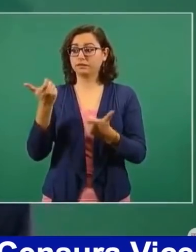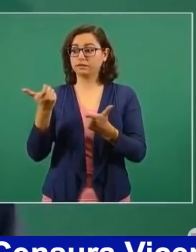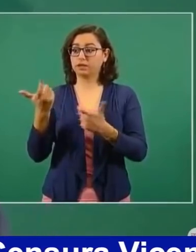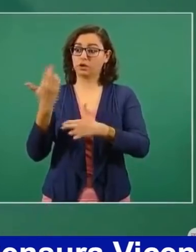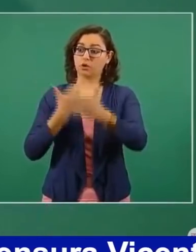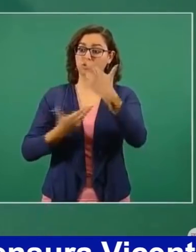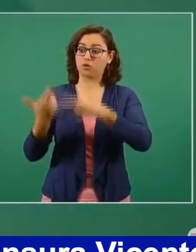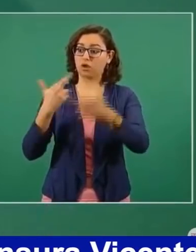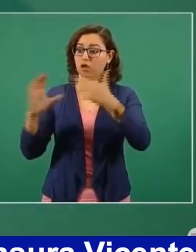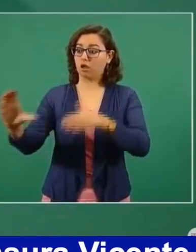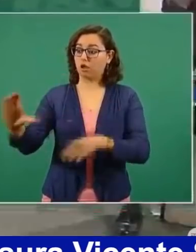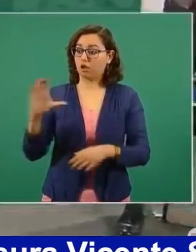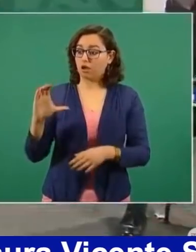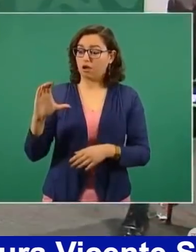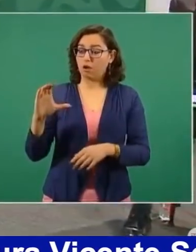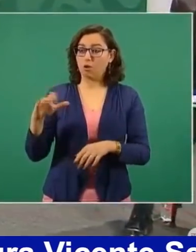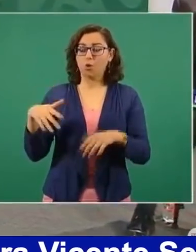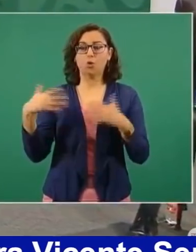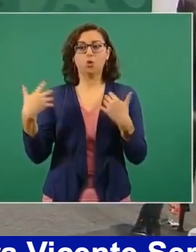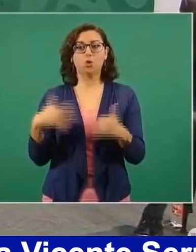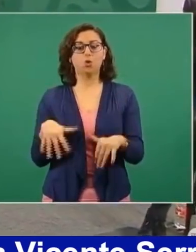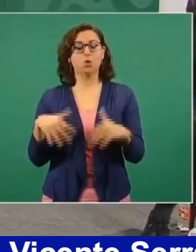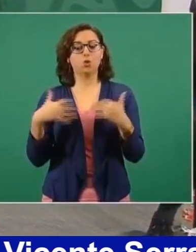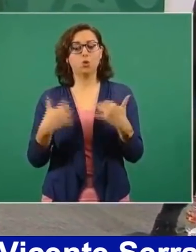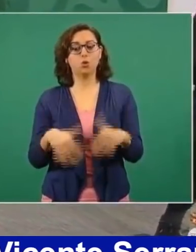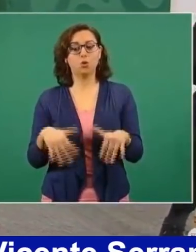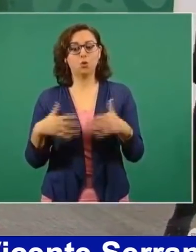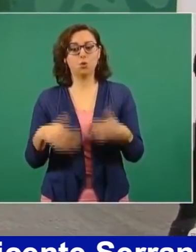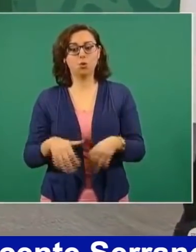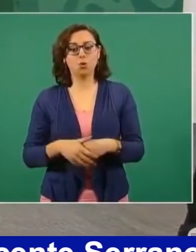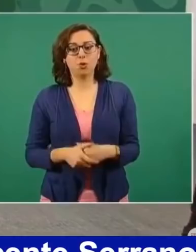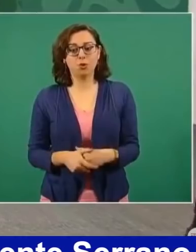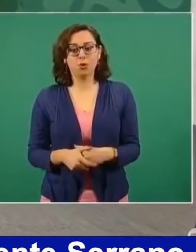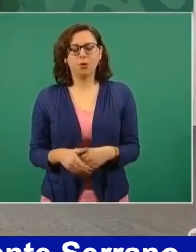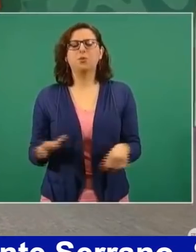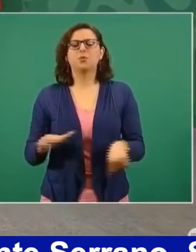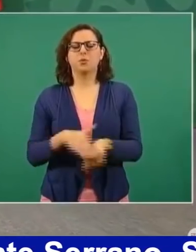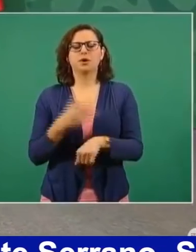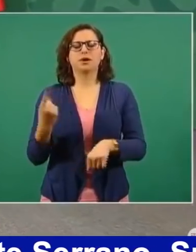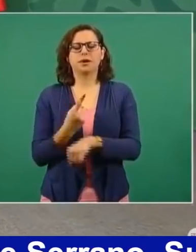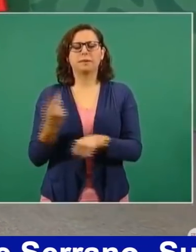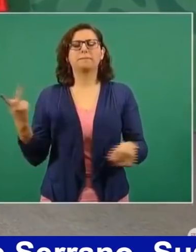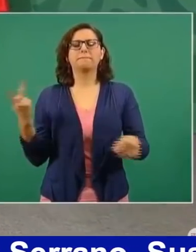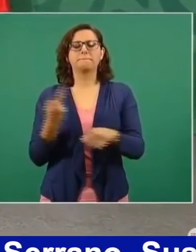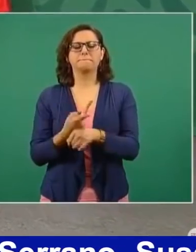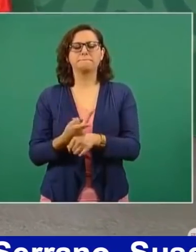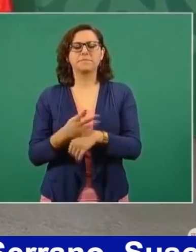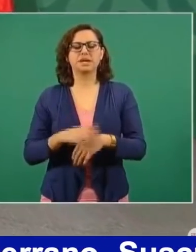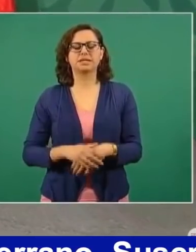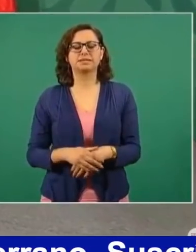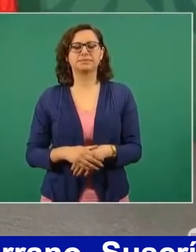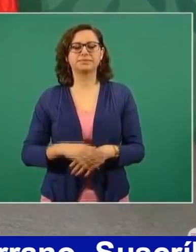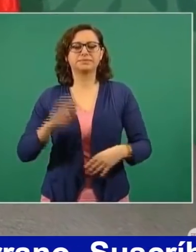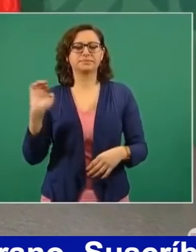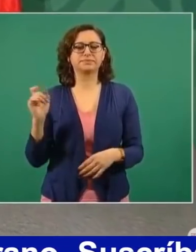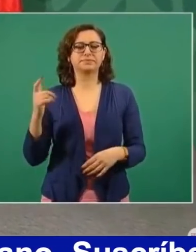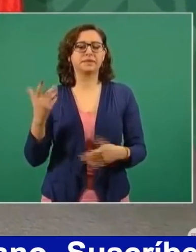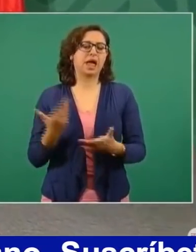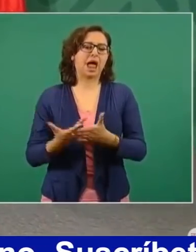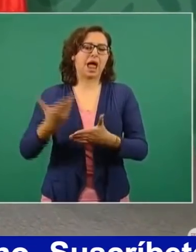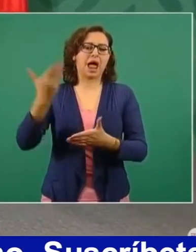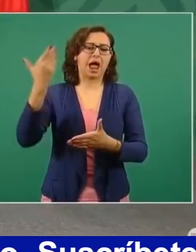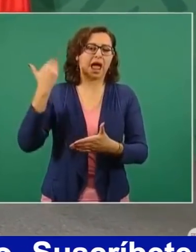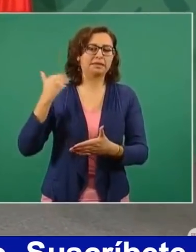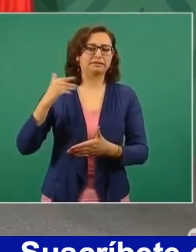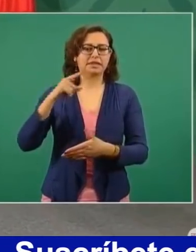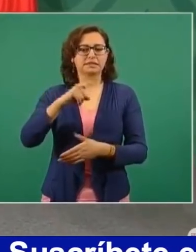de un dinero que se pagó de más en la compra de una planta